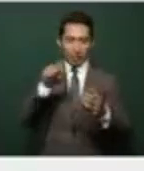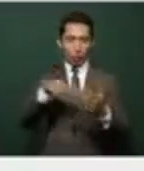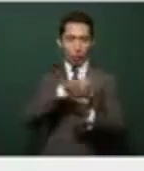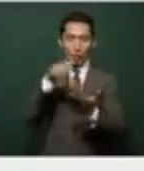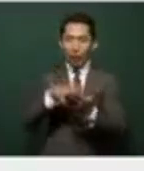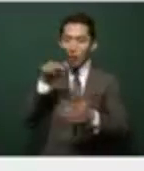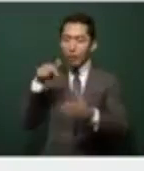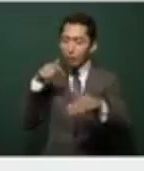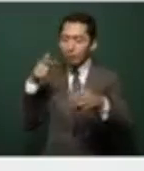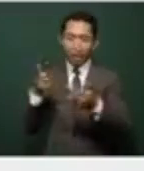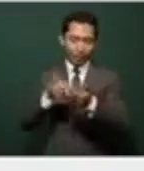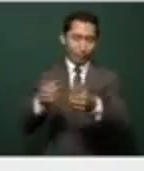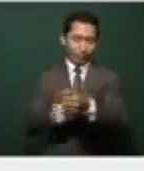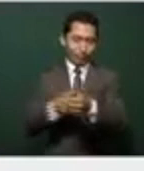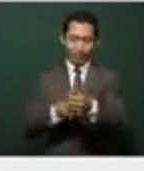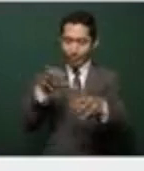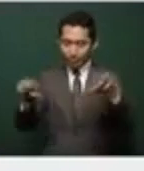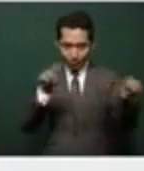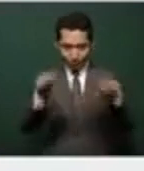ahora